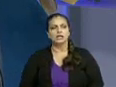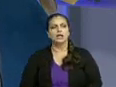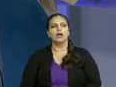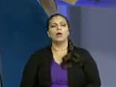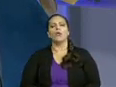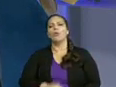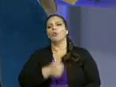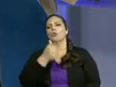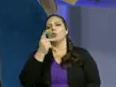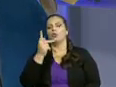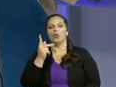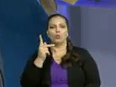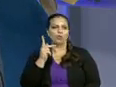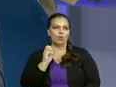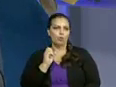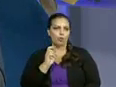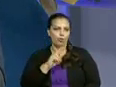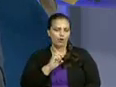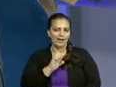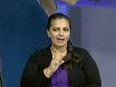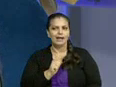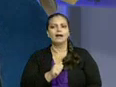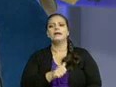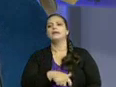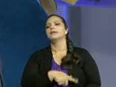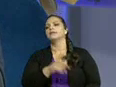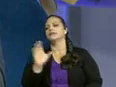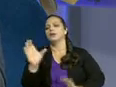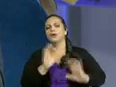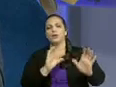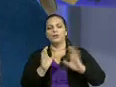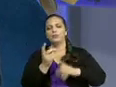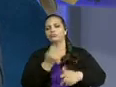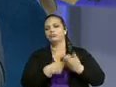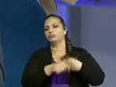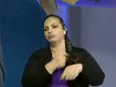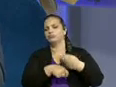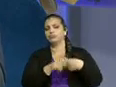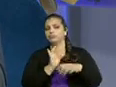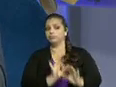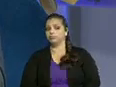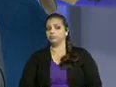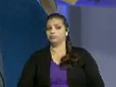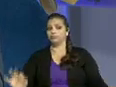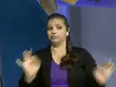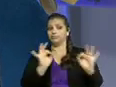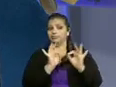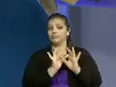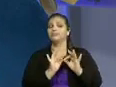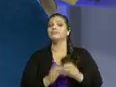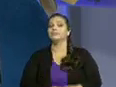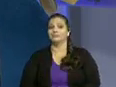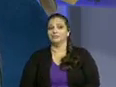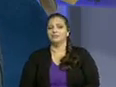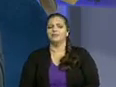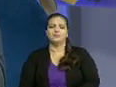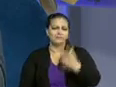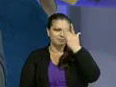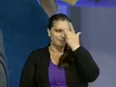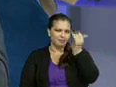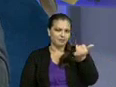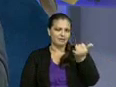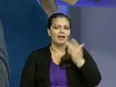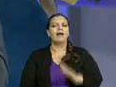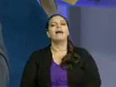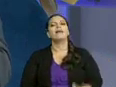muchísima relación importante comercial de inversiones en el Ecuador, lo cual nos pone en una plataforma importante. ¿Por qué al Ecuador